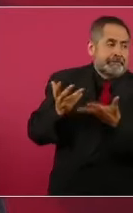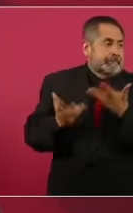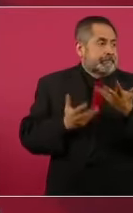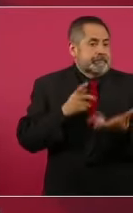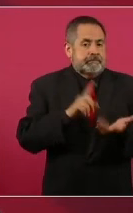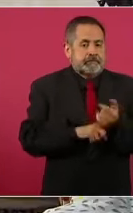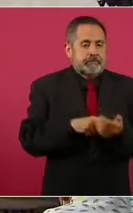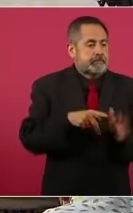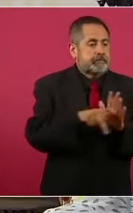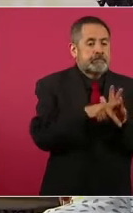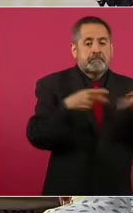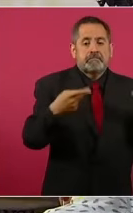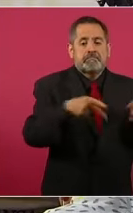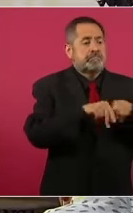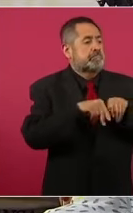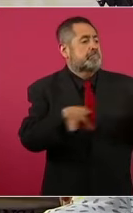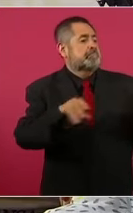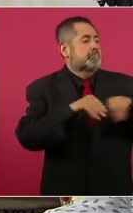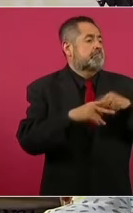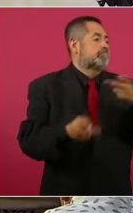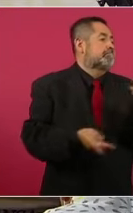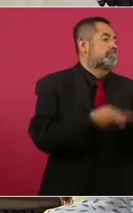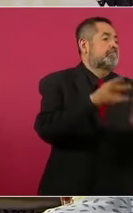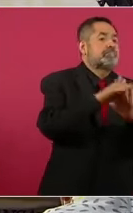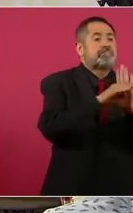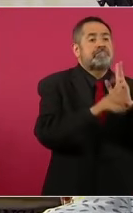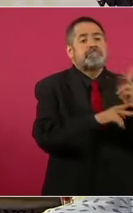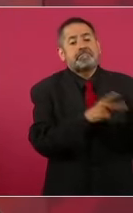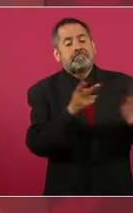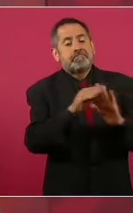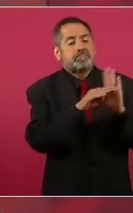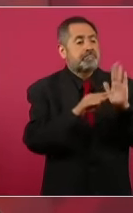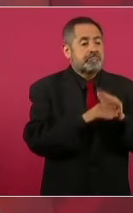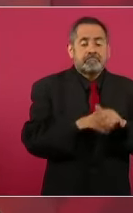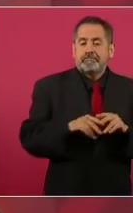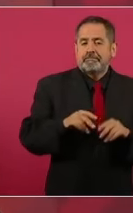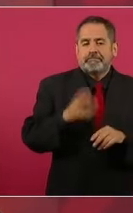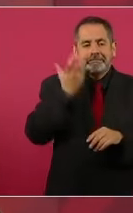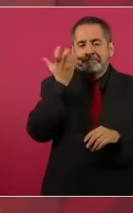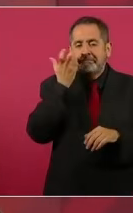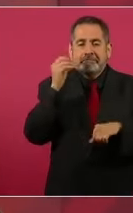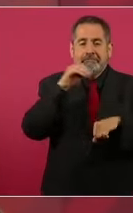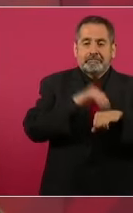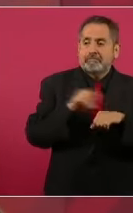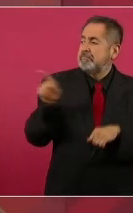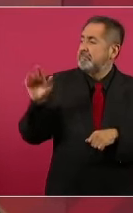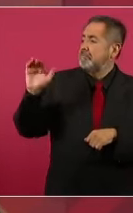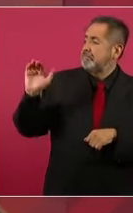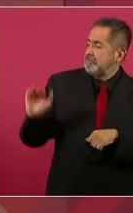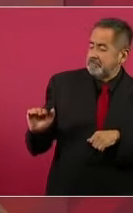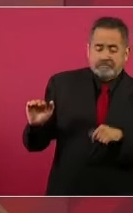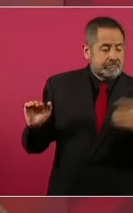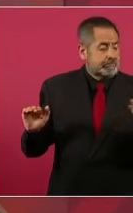el Reforma hacía encuestas en donde me ganaba